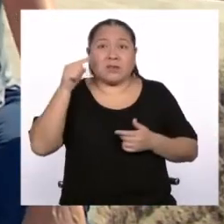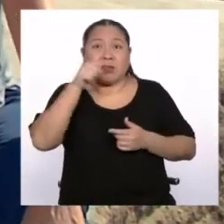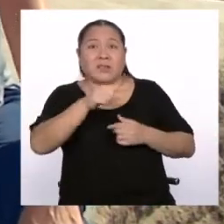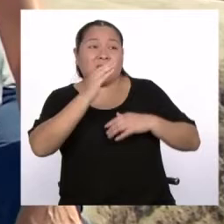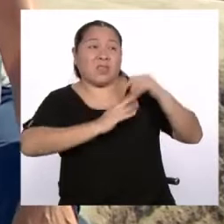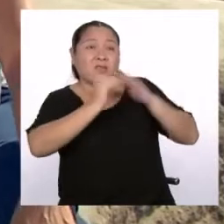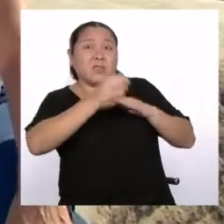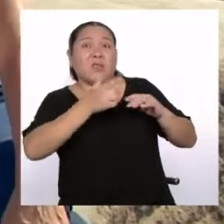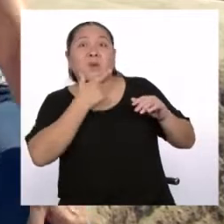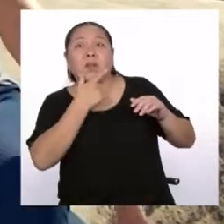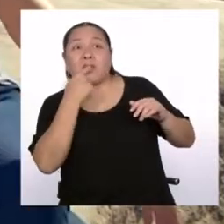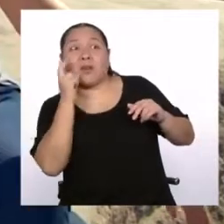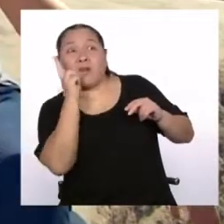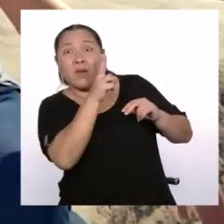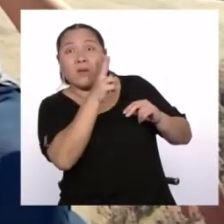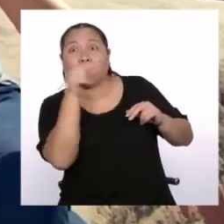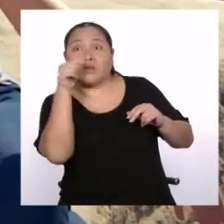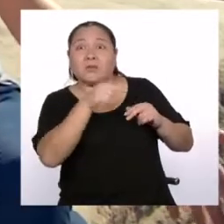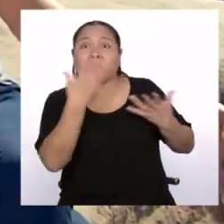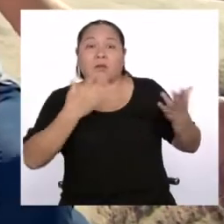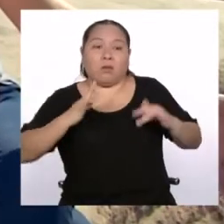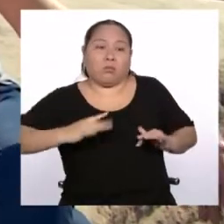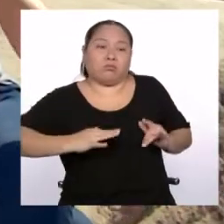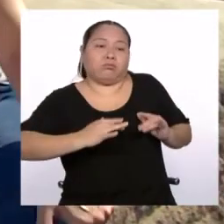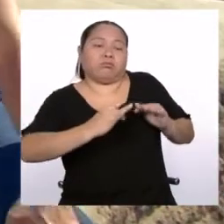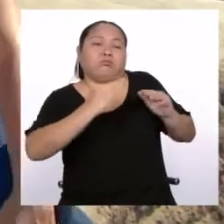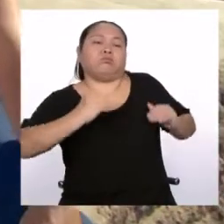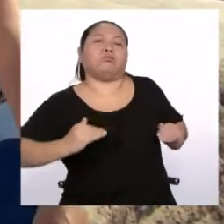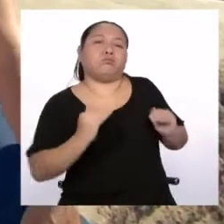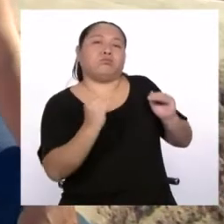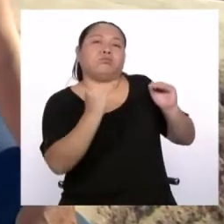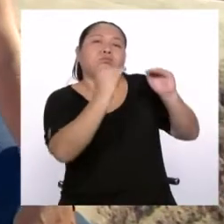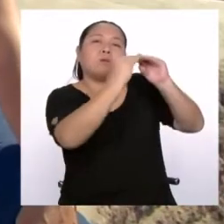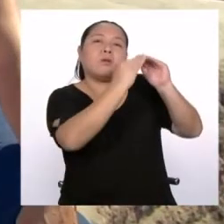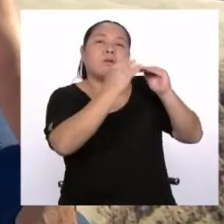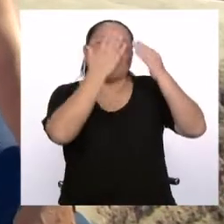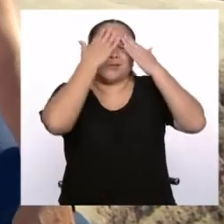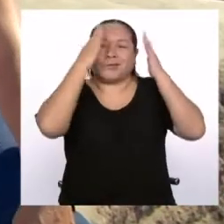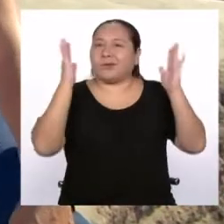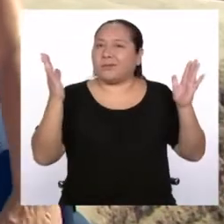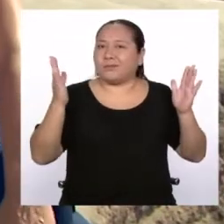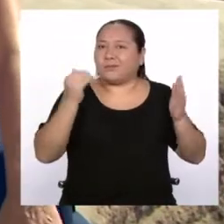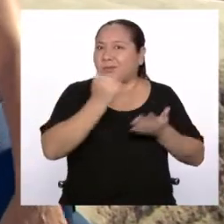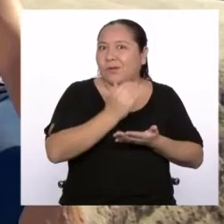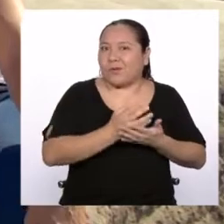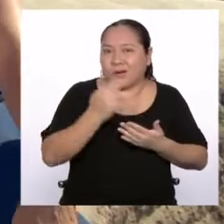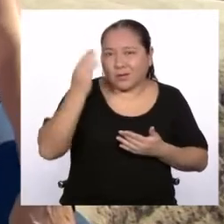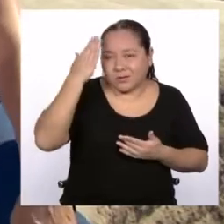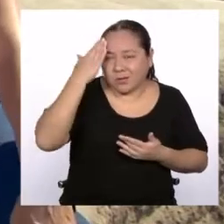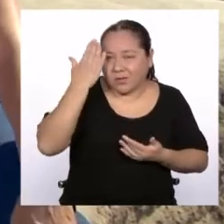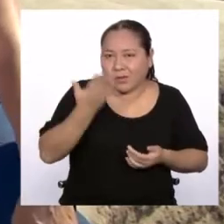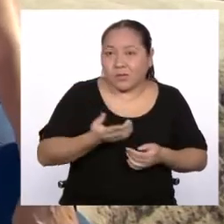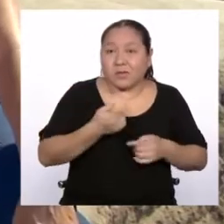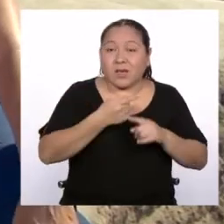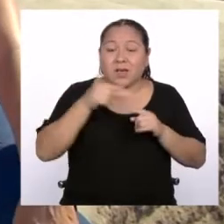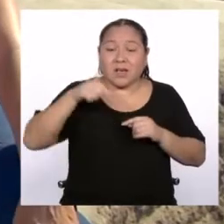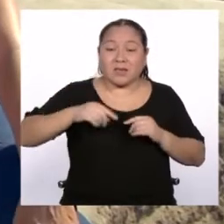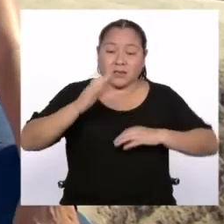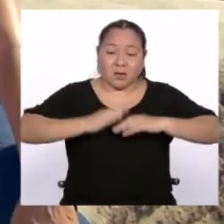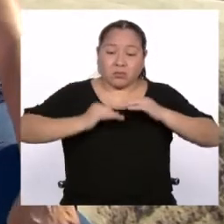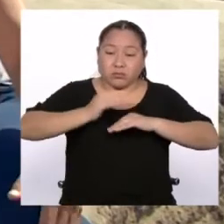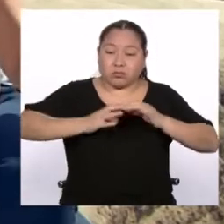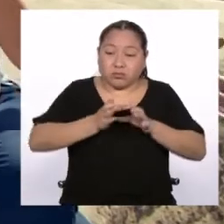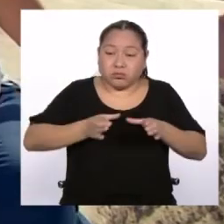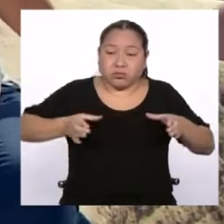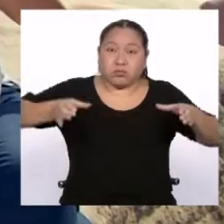amarillo que vemos ahí era una pirámide, no sé, nunca lo sabremos. Esta huaca estuvo